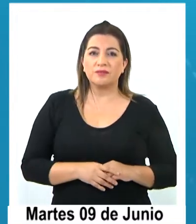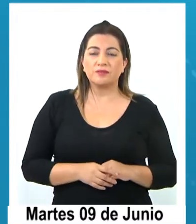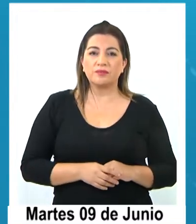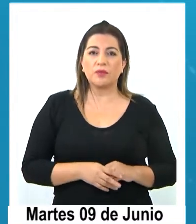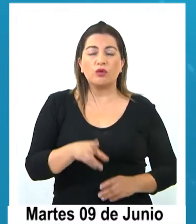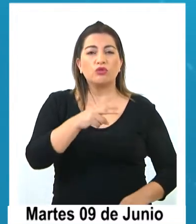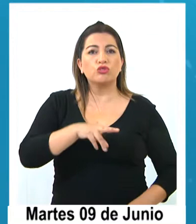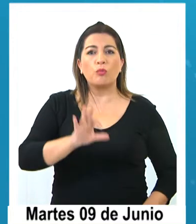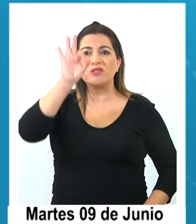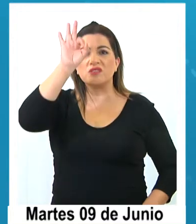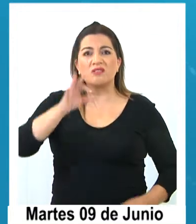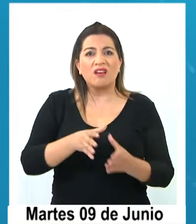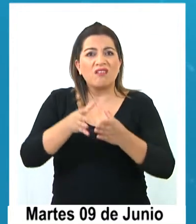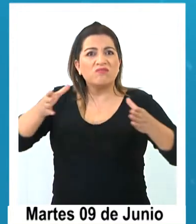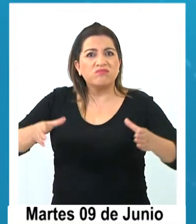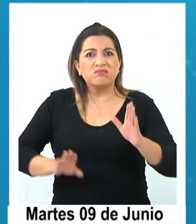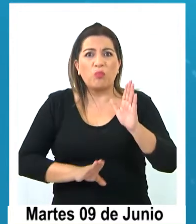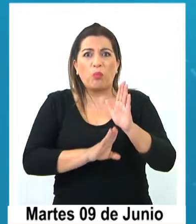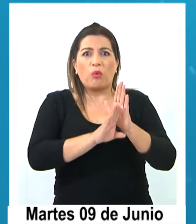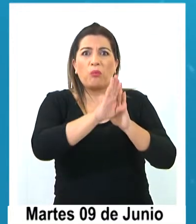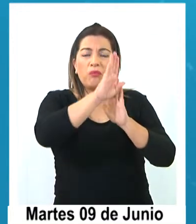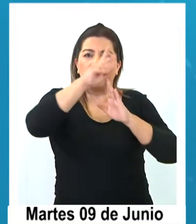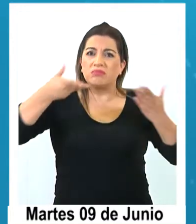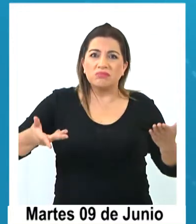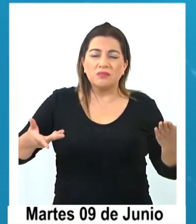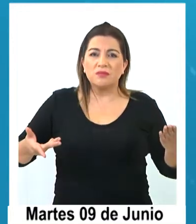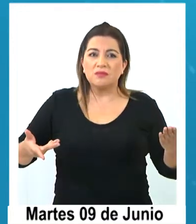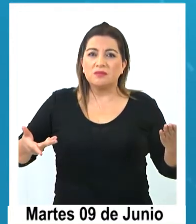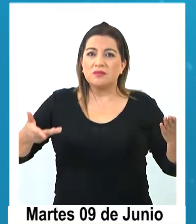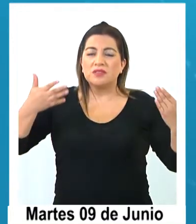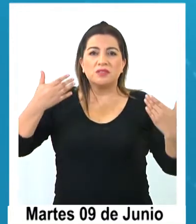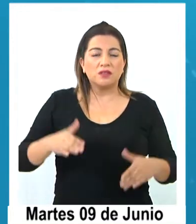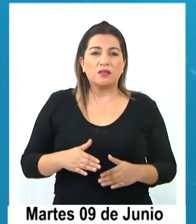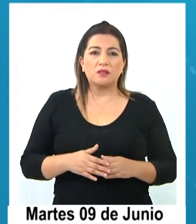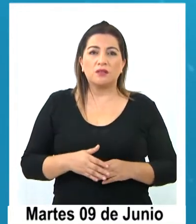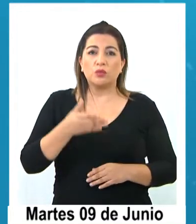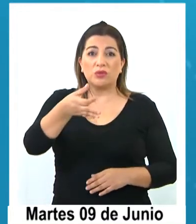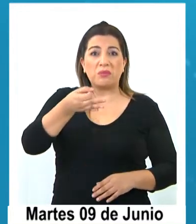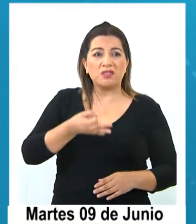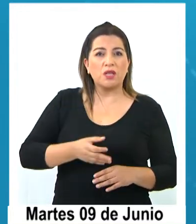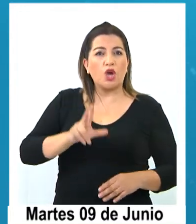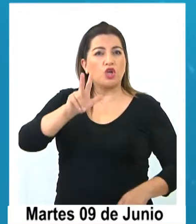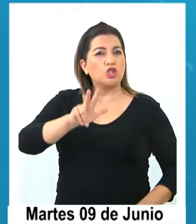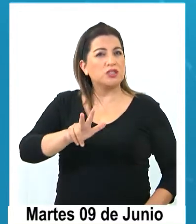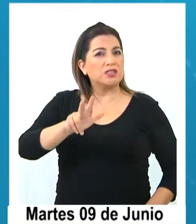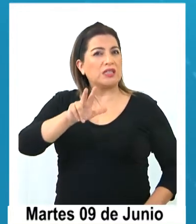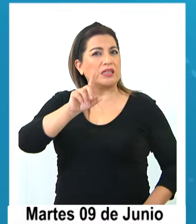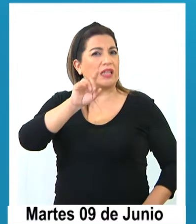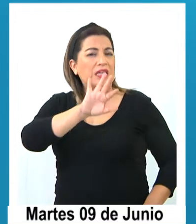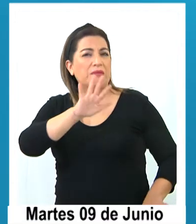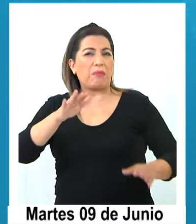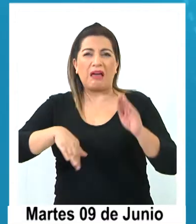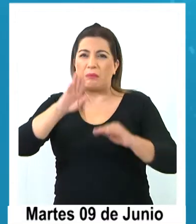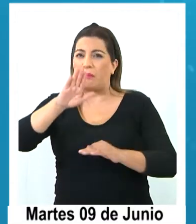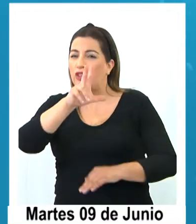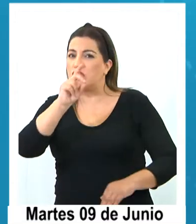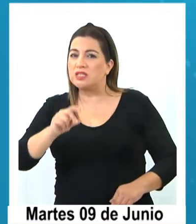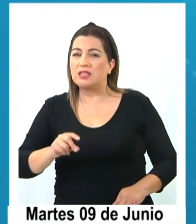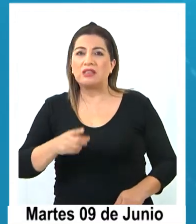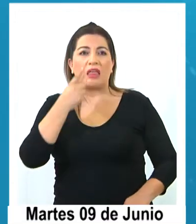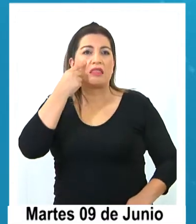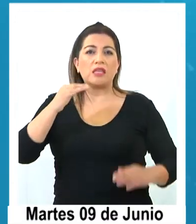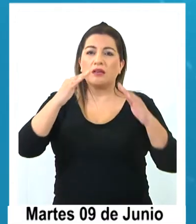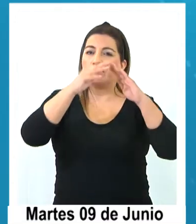Seguimos viendo que las cifras de Perú suben y suben y ya hemos pasado, como tú dices, ochenta y tantos días de